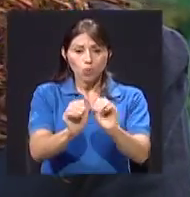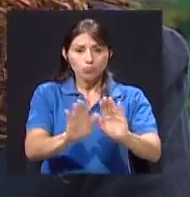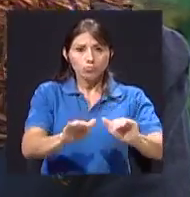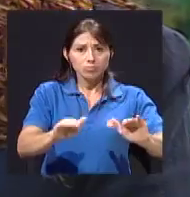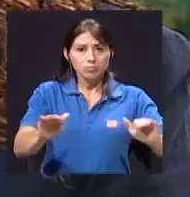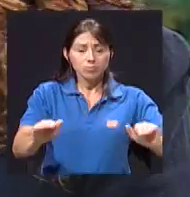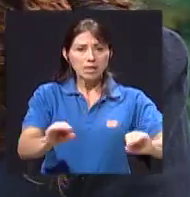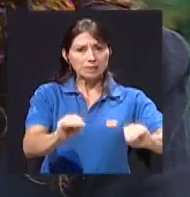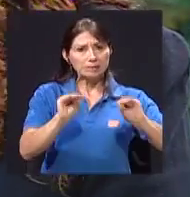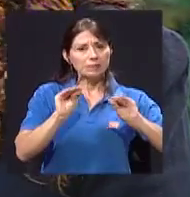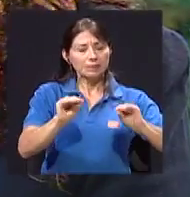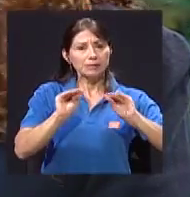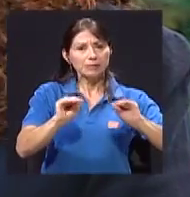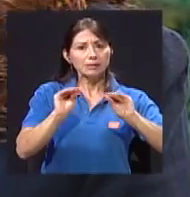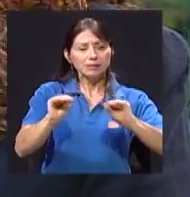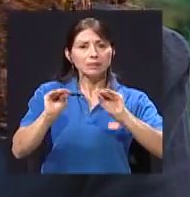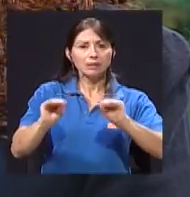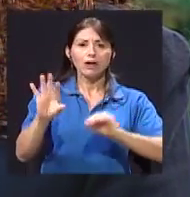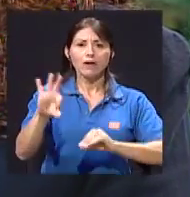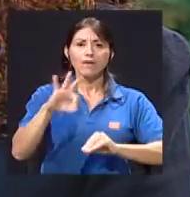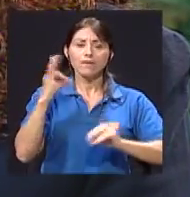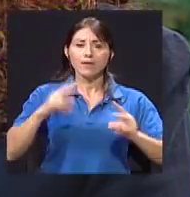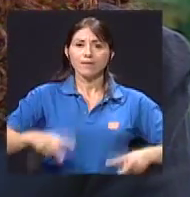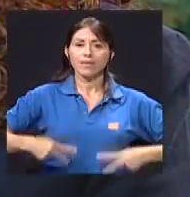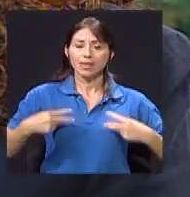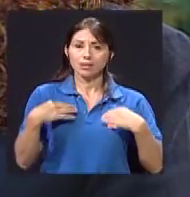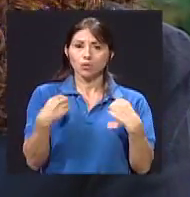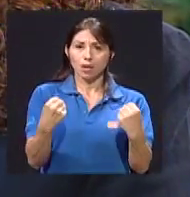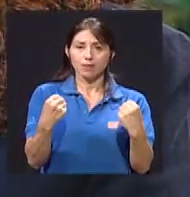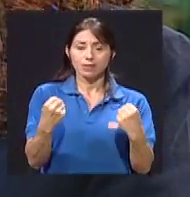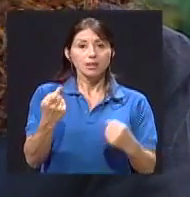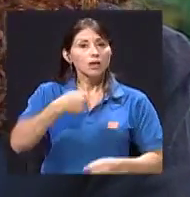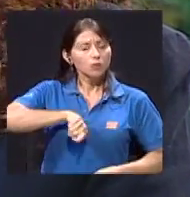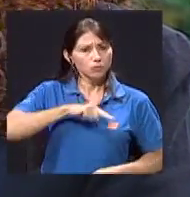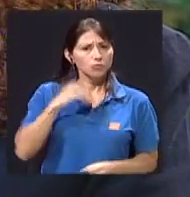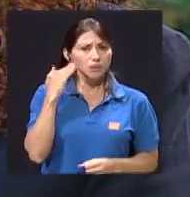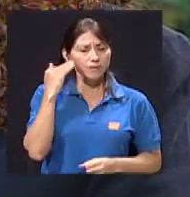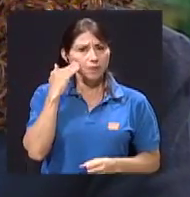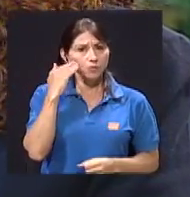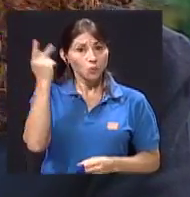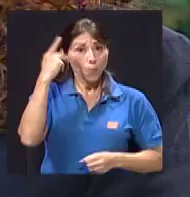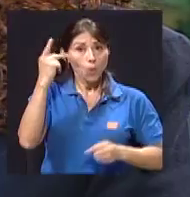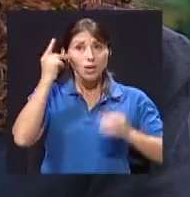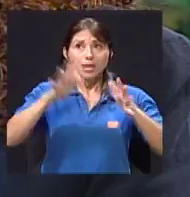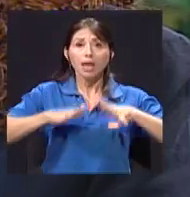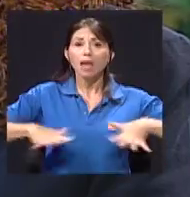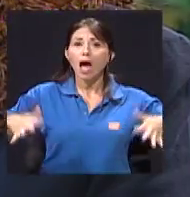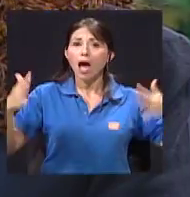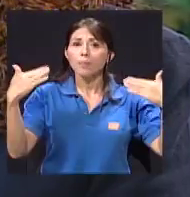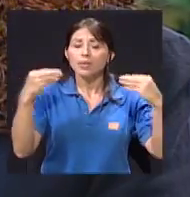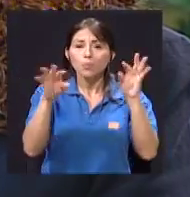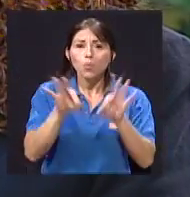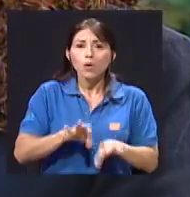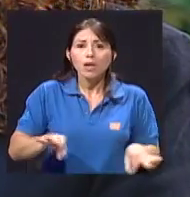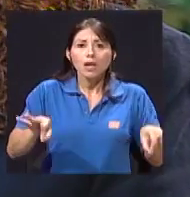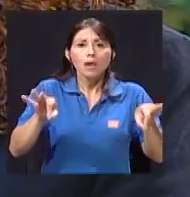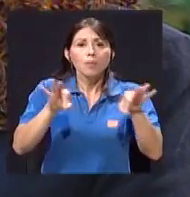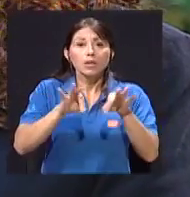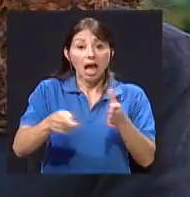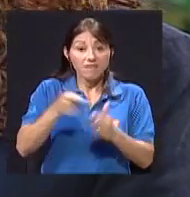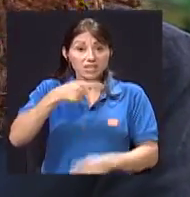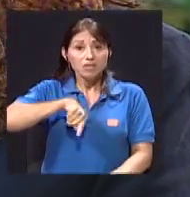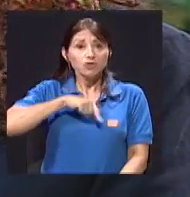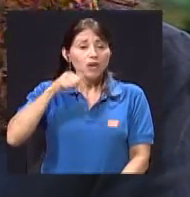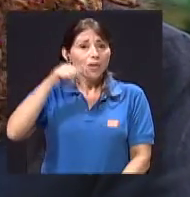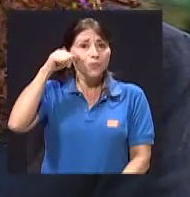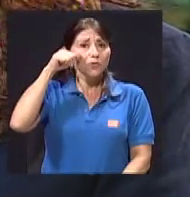para poder enseñarles esos estilos de vida saludables? Tenemos claro que hay una política importantísima de ambiente, y bueno,